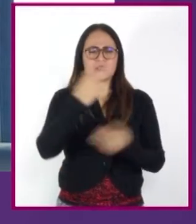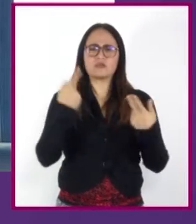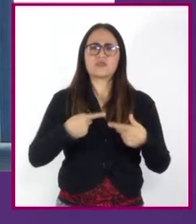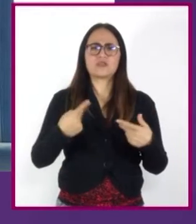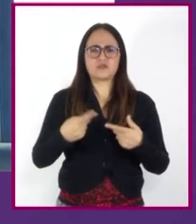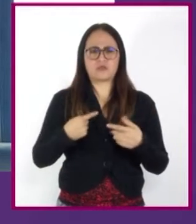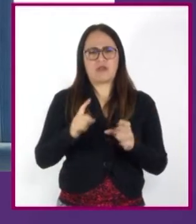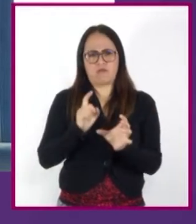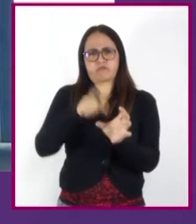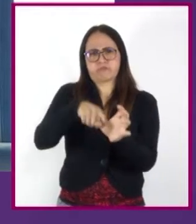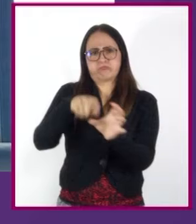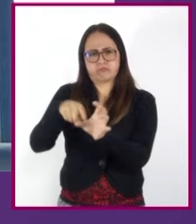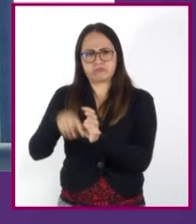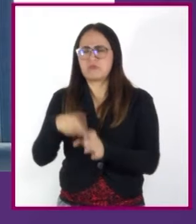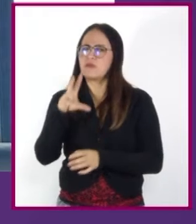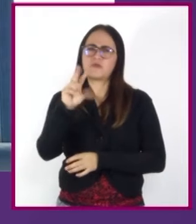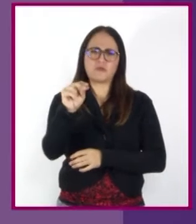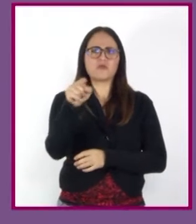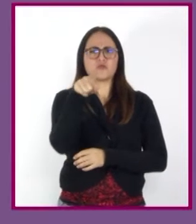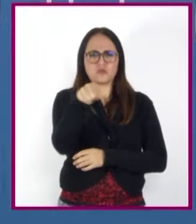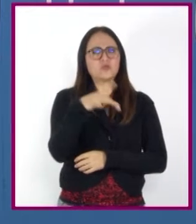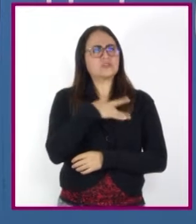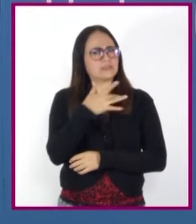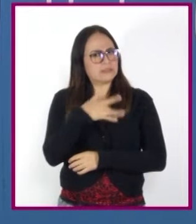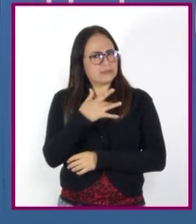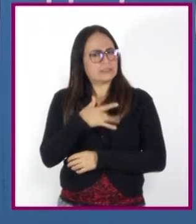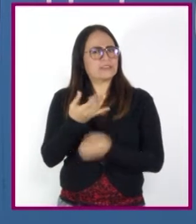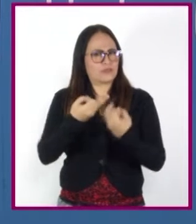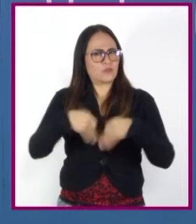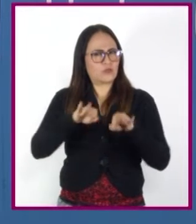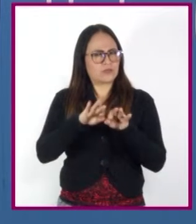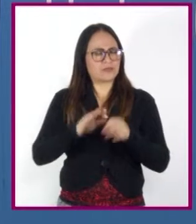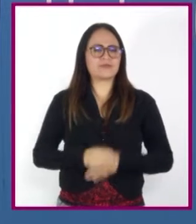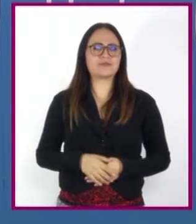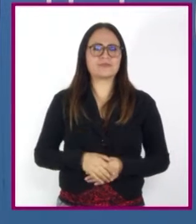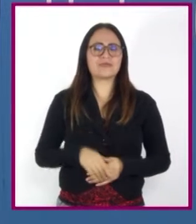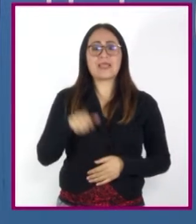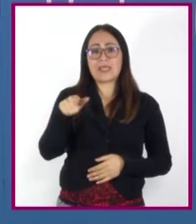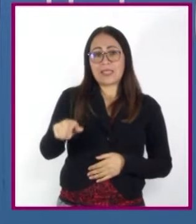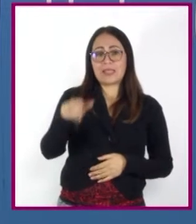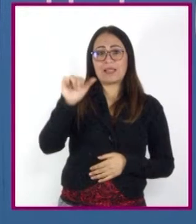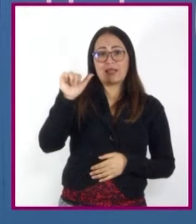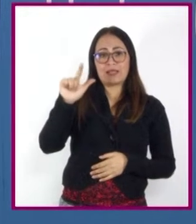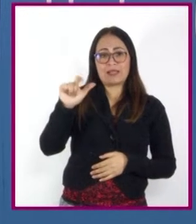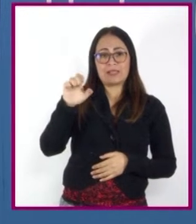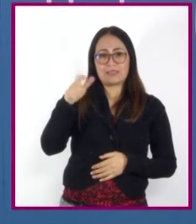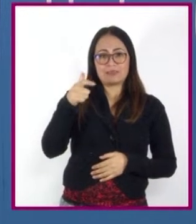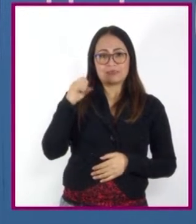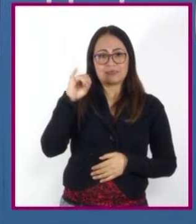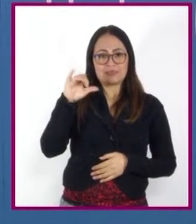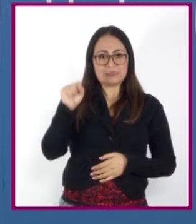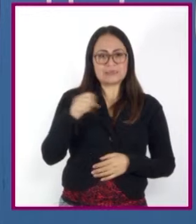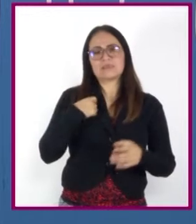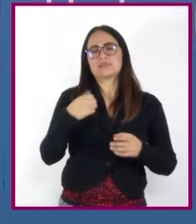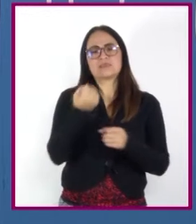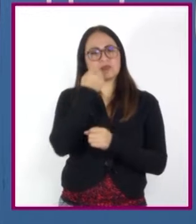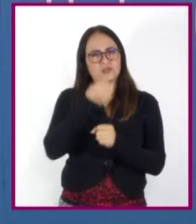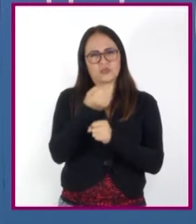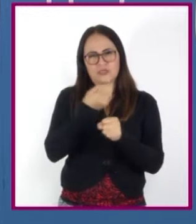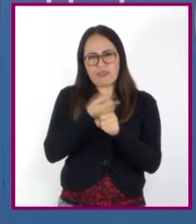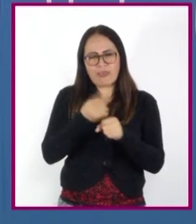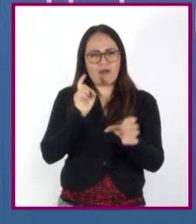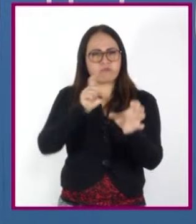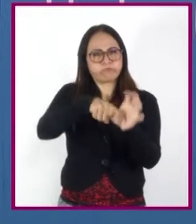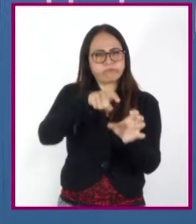incluirnos, sino también en cómo tú te sientes. Alexis ha luchado por ser incluido en la sociedad. En su